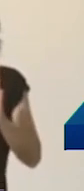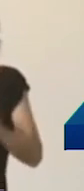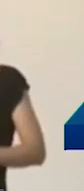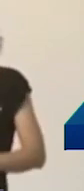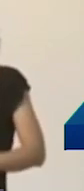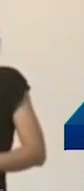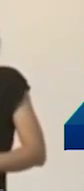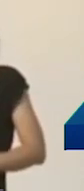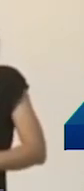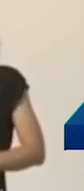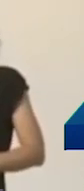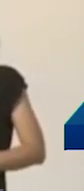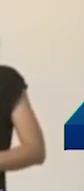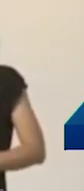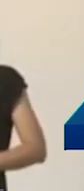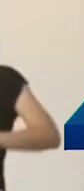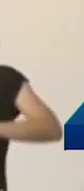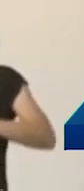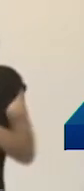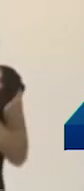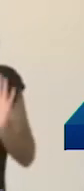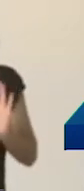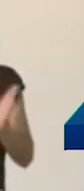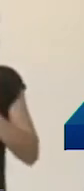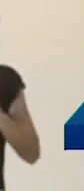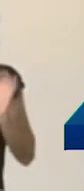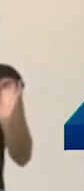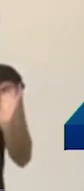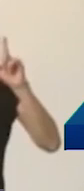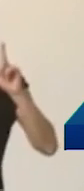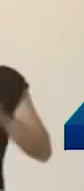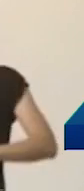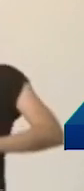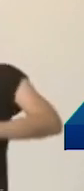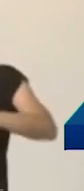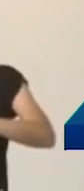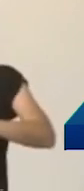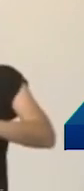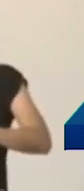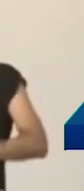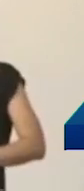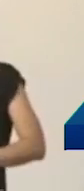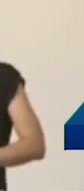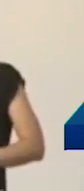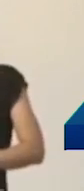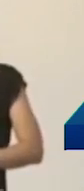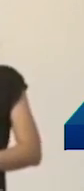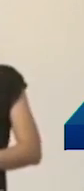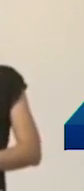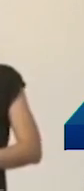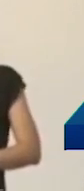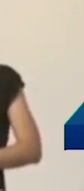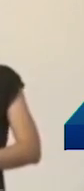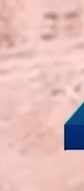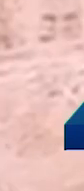dos de los pilares que tenía el Partido Socialista. Ximo Puig después no encontraba nadie que quisiese llevar